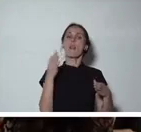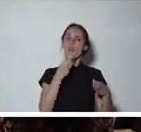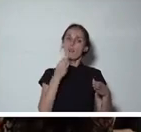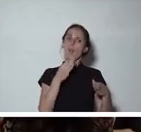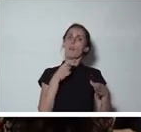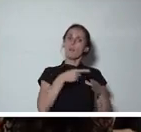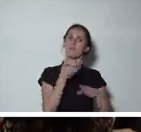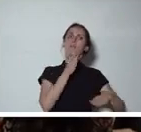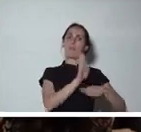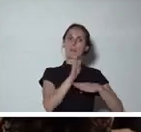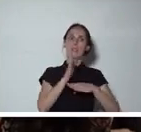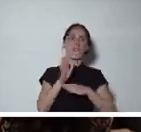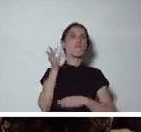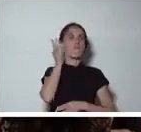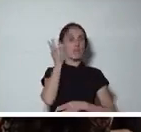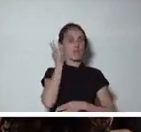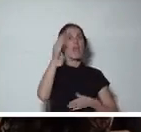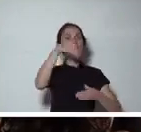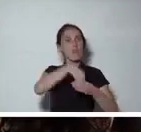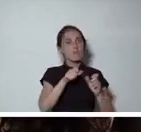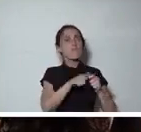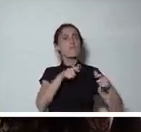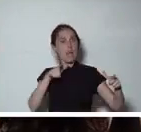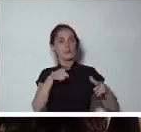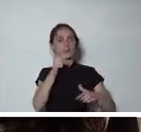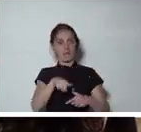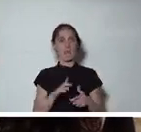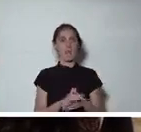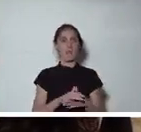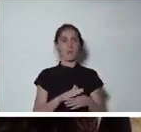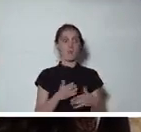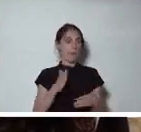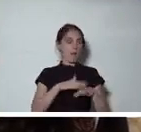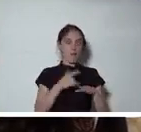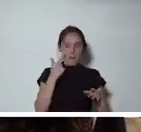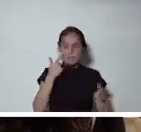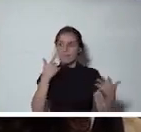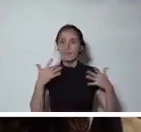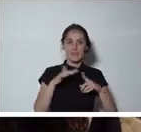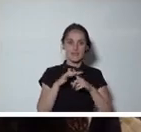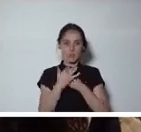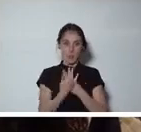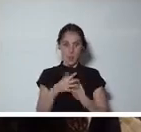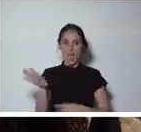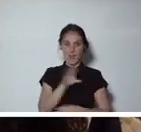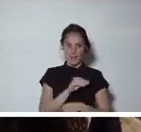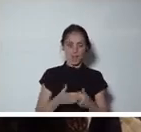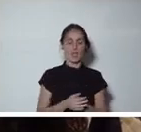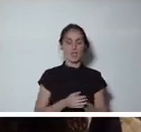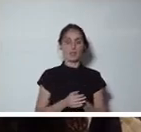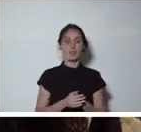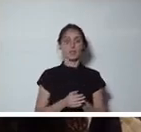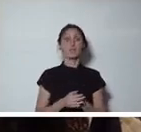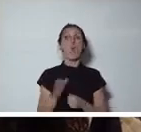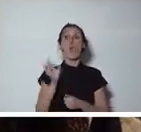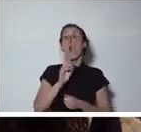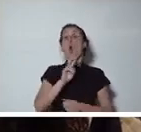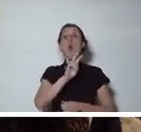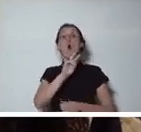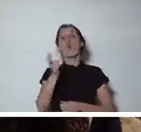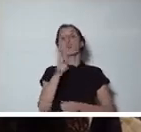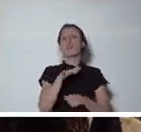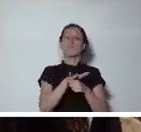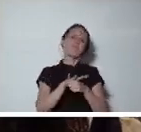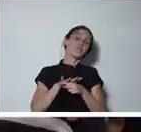yo la situación que tenemos en la justicia otra estructura de poder que condiciona nuestras vidas Día tras día